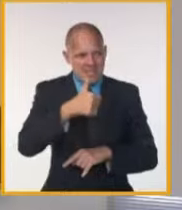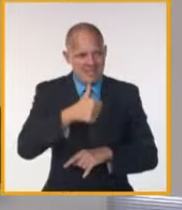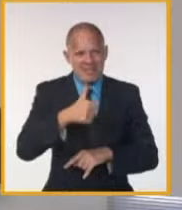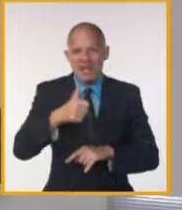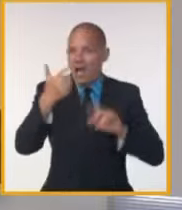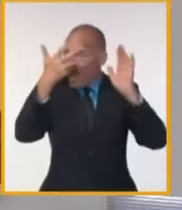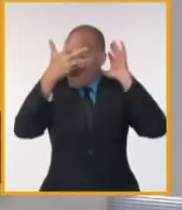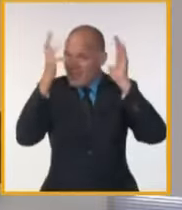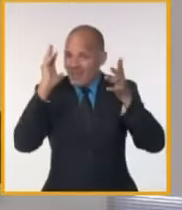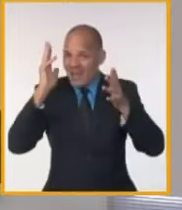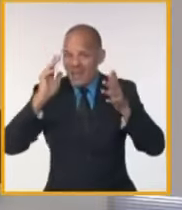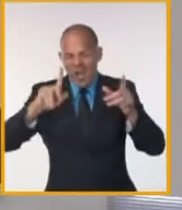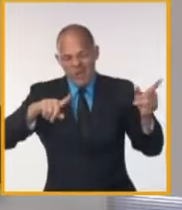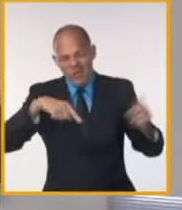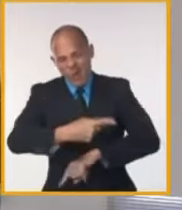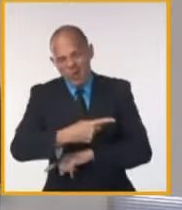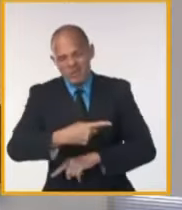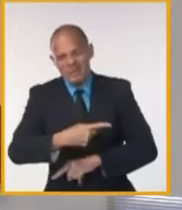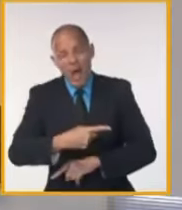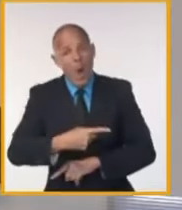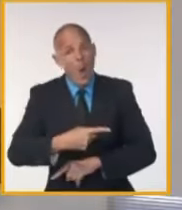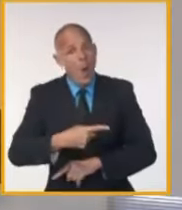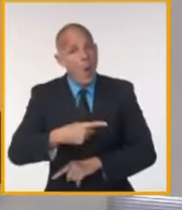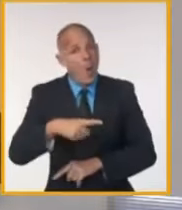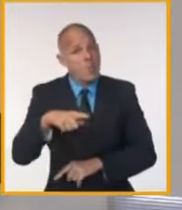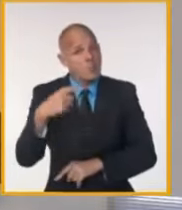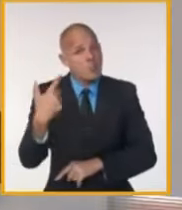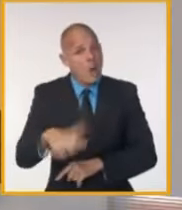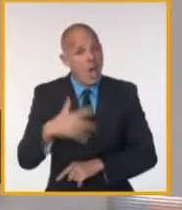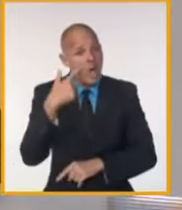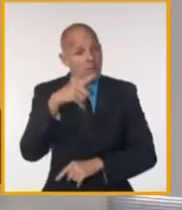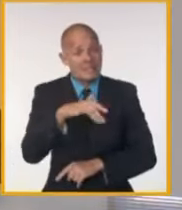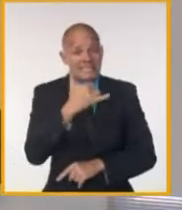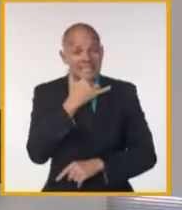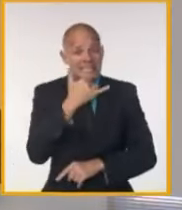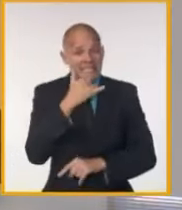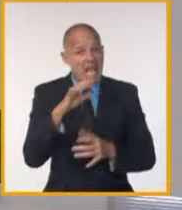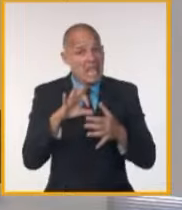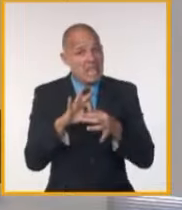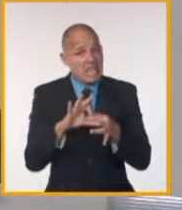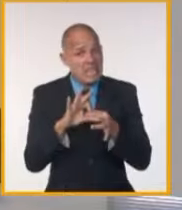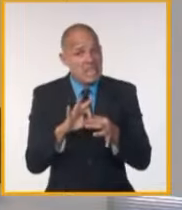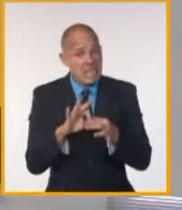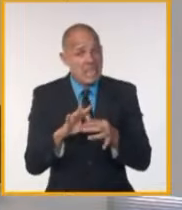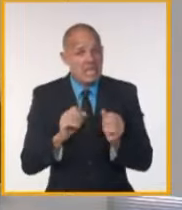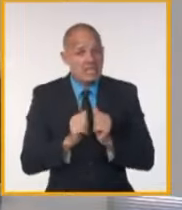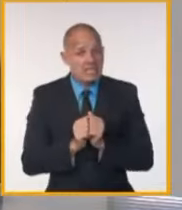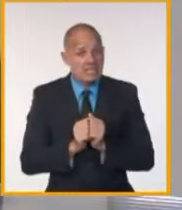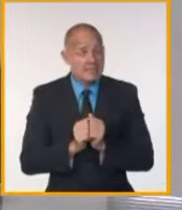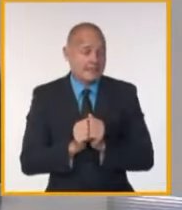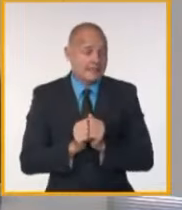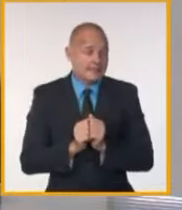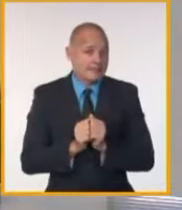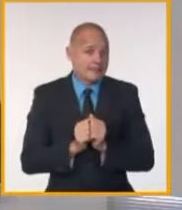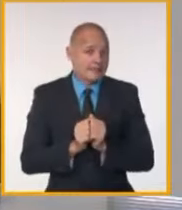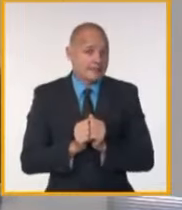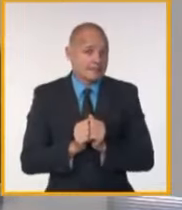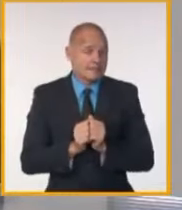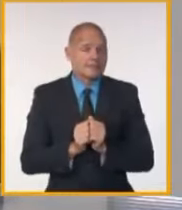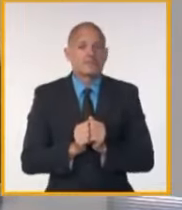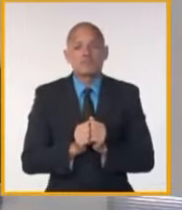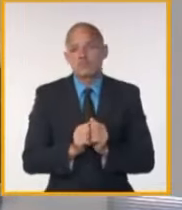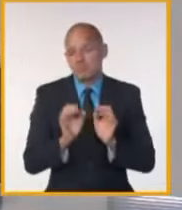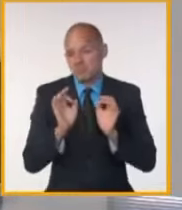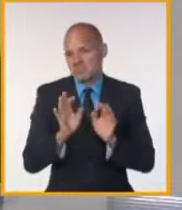es tiene otra vamos a decir que otra connotación y tiene un costo político Por cierto esto ha